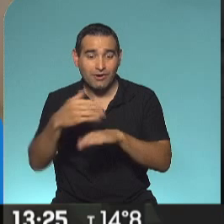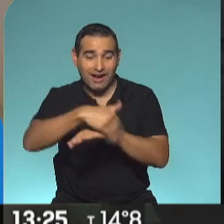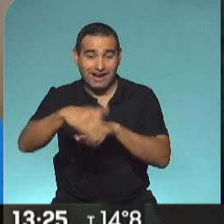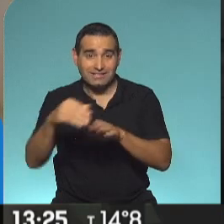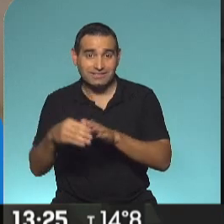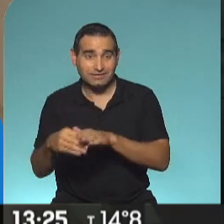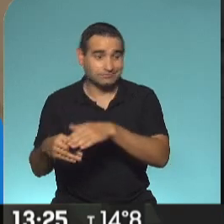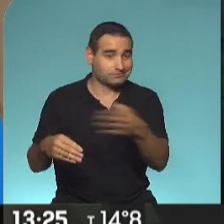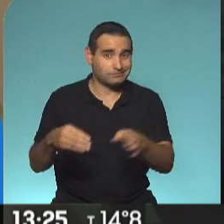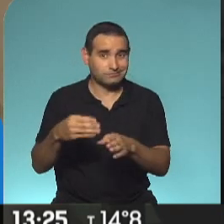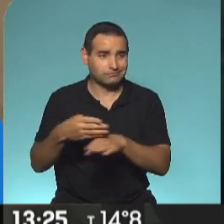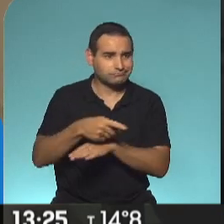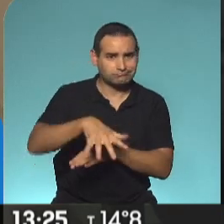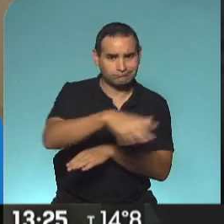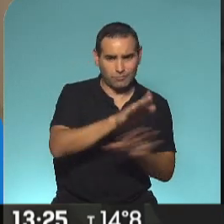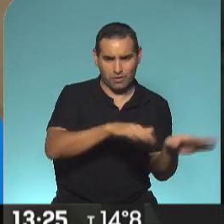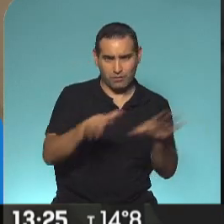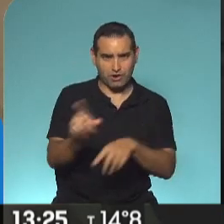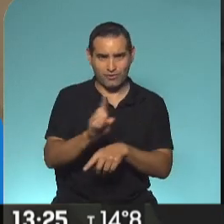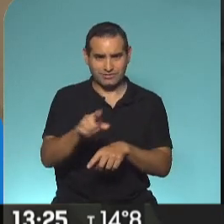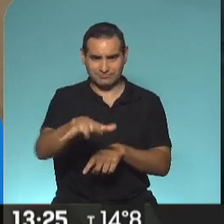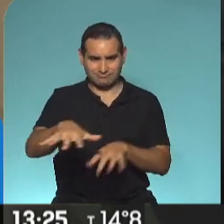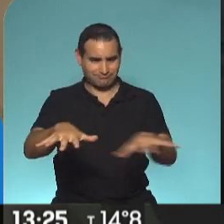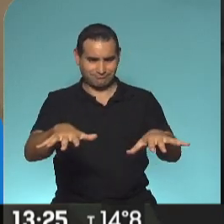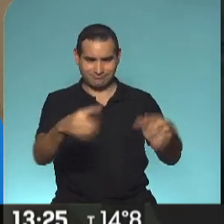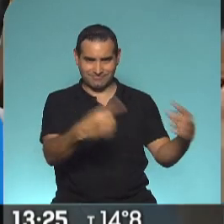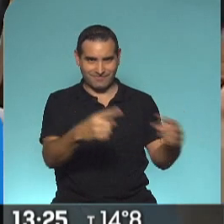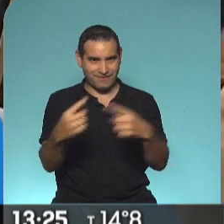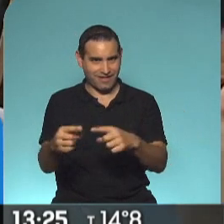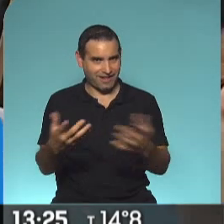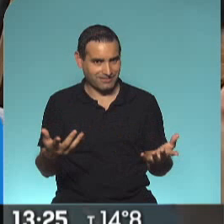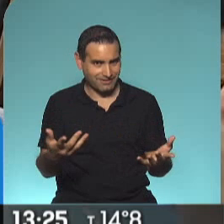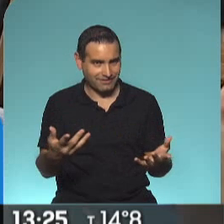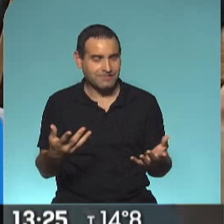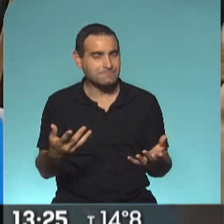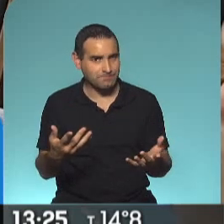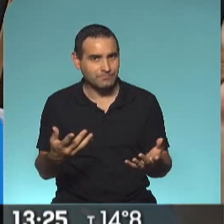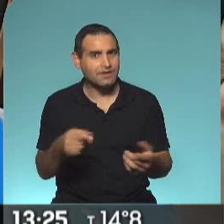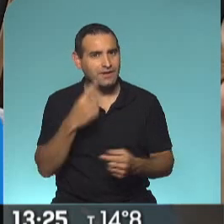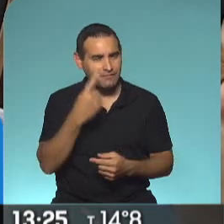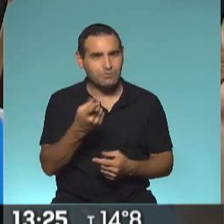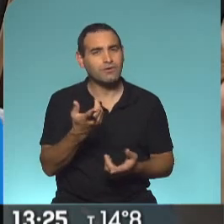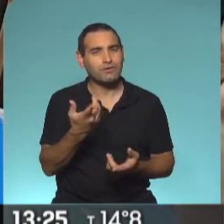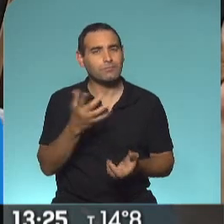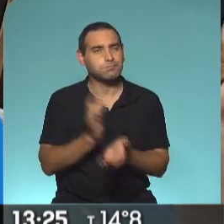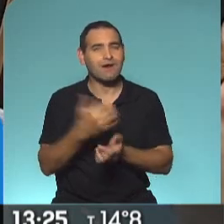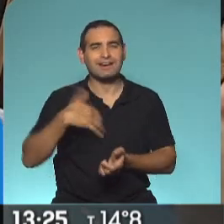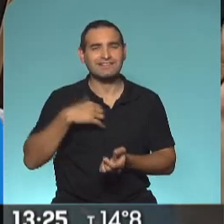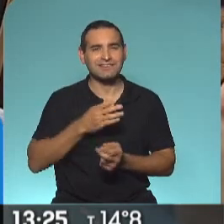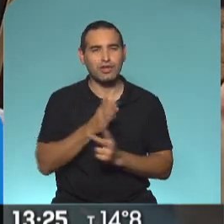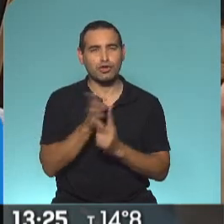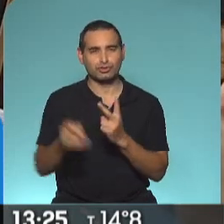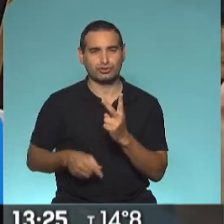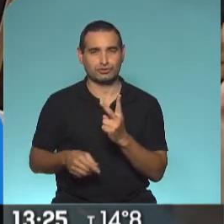calle ese desarrollo no se hizo. Y ahí están las dos Argentinas en un mismo barrio.